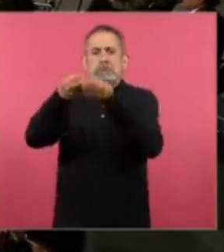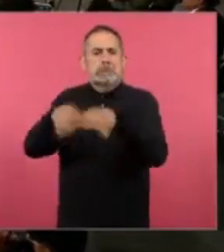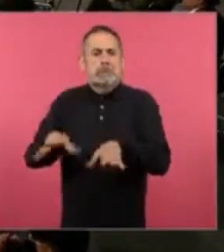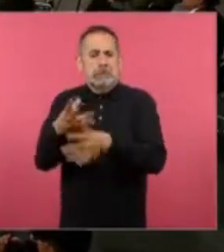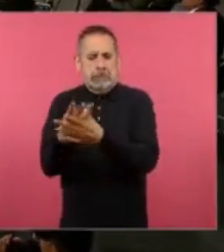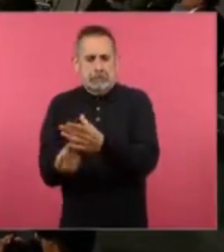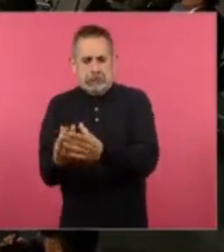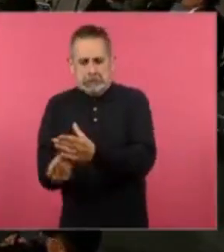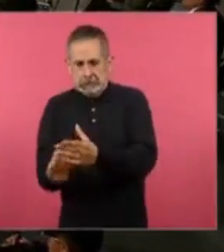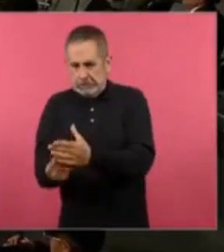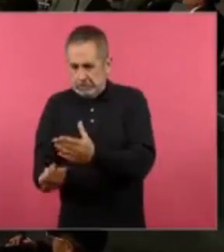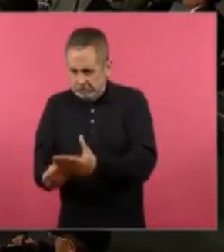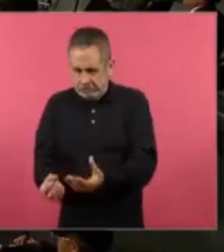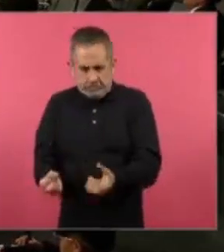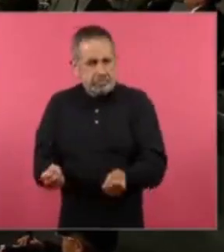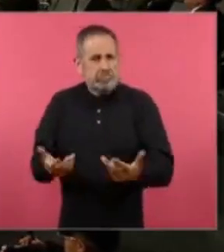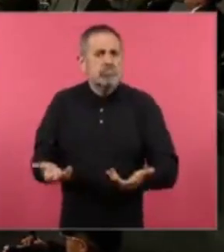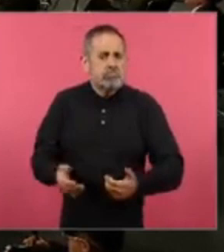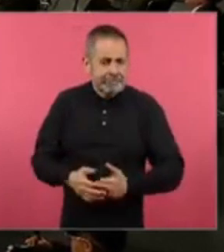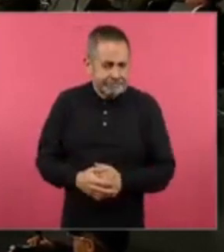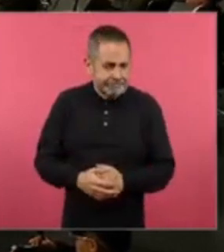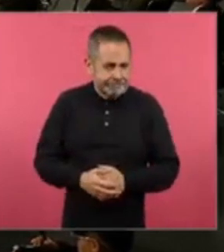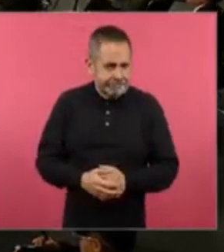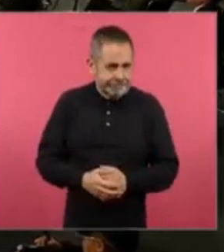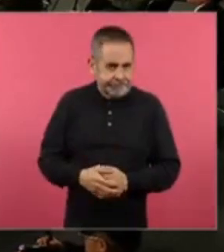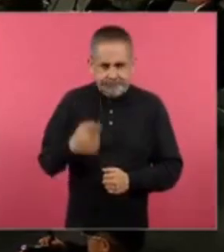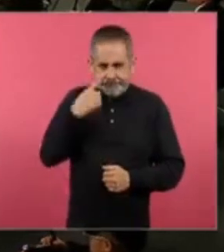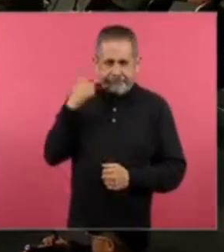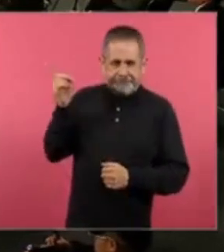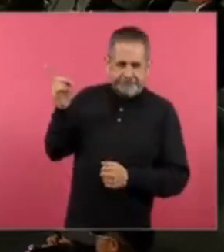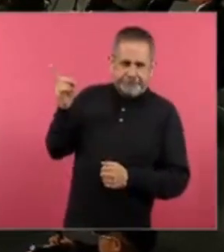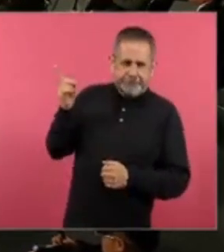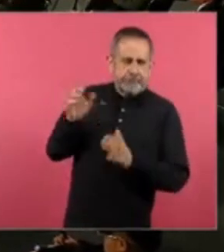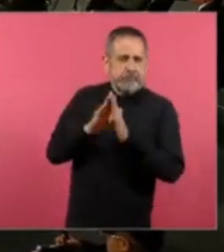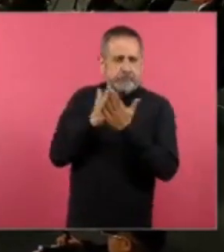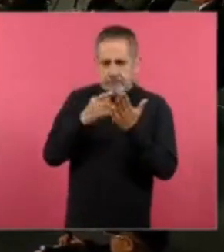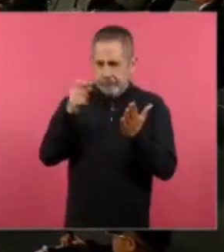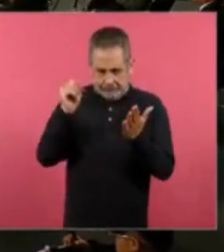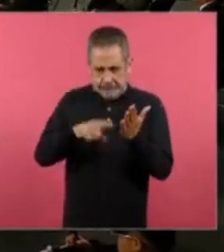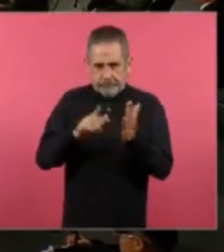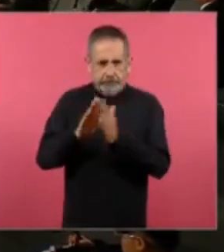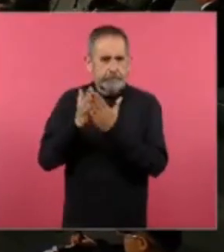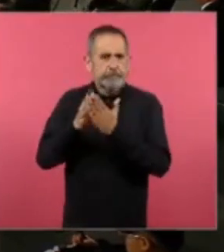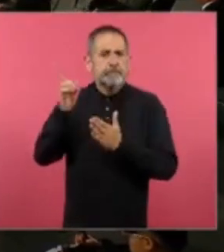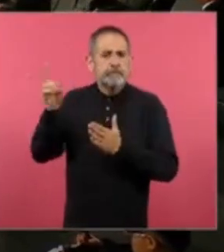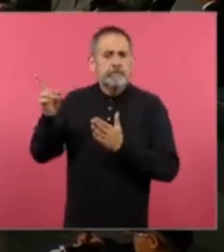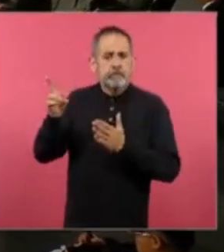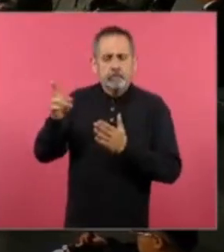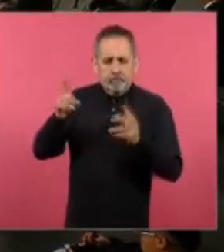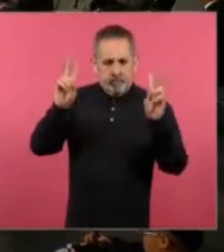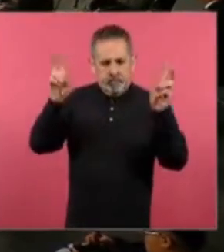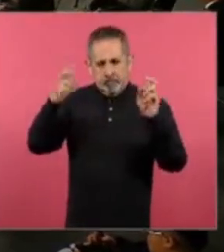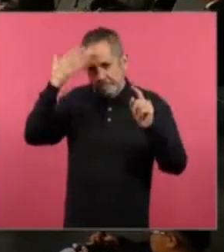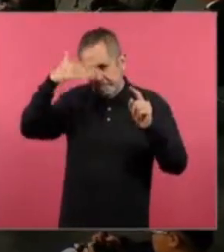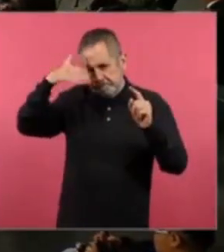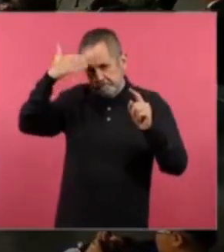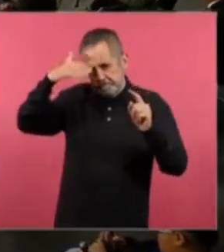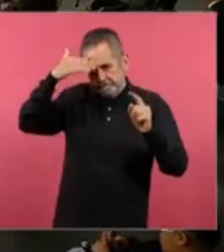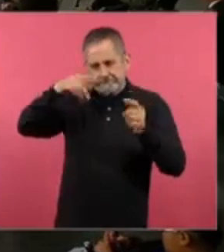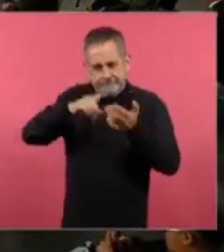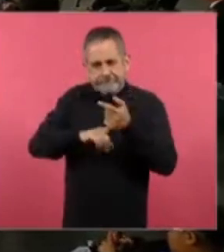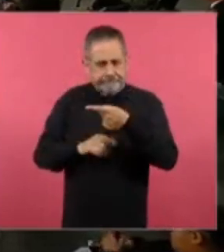por un lado, esta es una imagen del libro también de los saberes, la de la